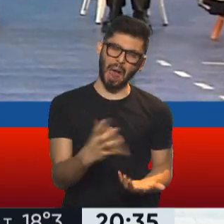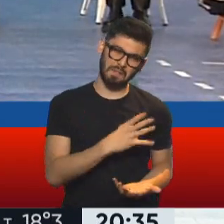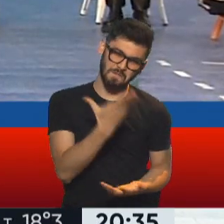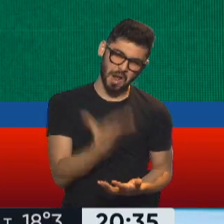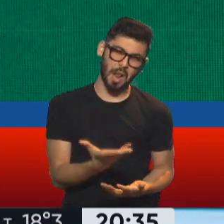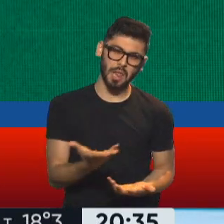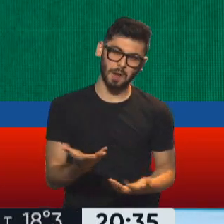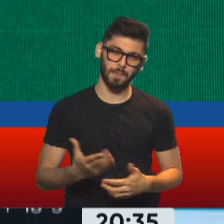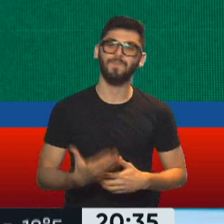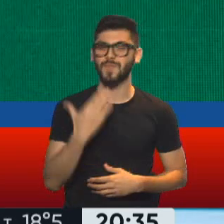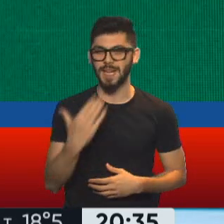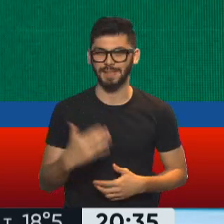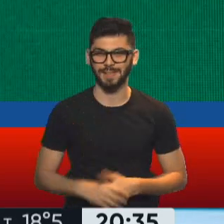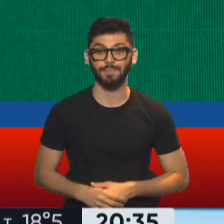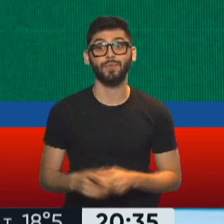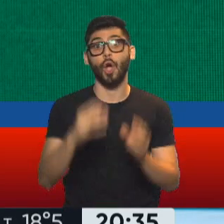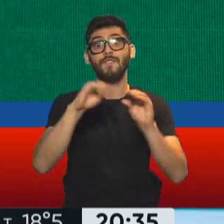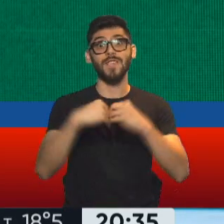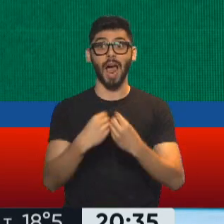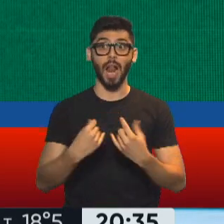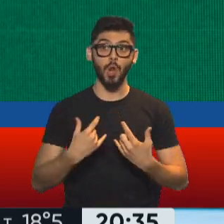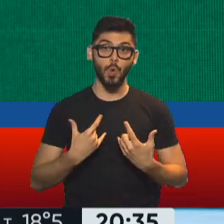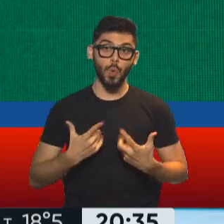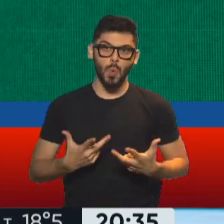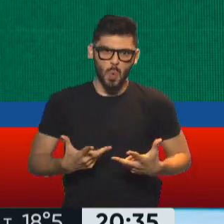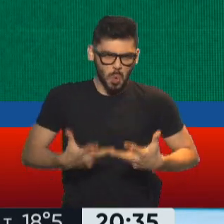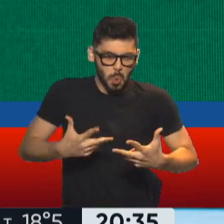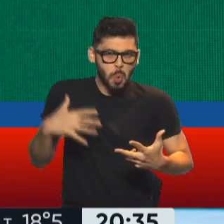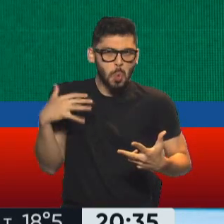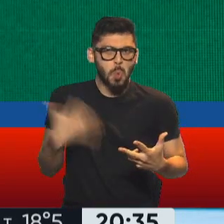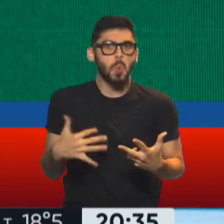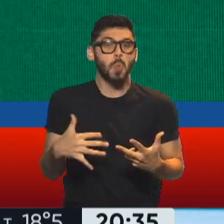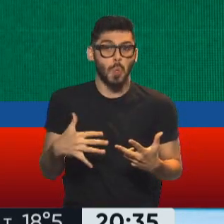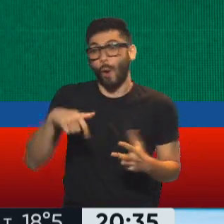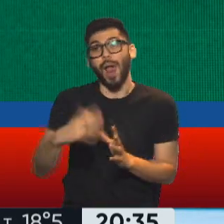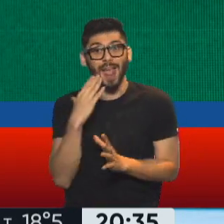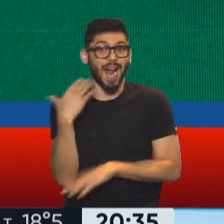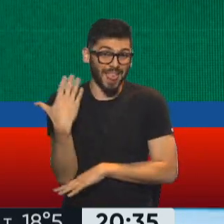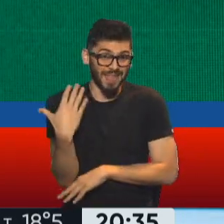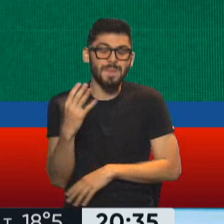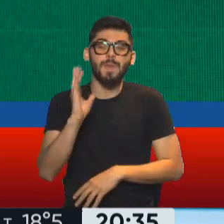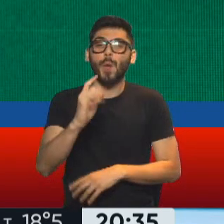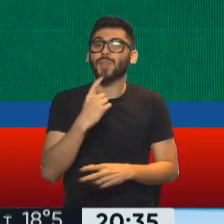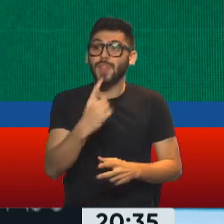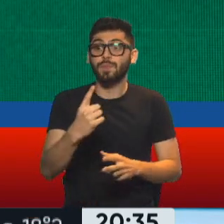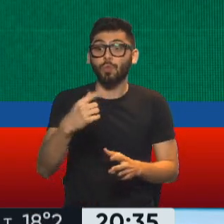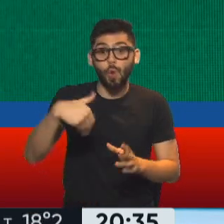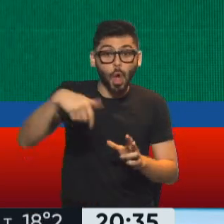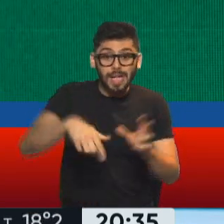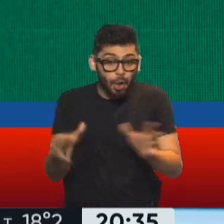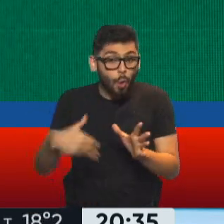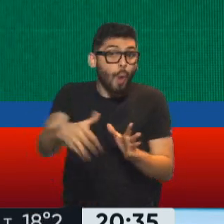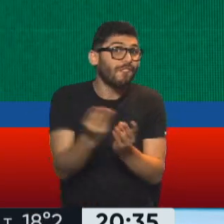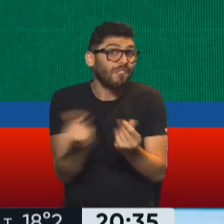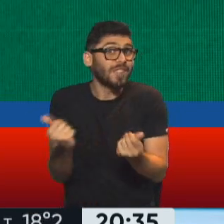gracias. Bueno, el cierre álgido del discurso de Cristina Fernández esta tarde, pero además diciendo, bueno, esto se va a terminar en algún momento.